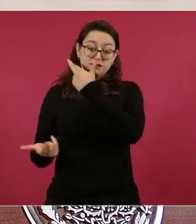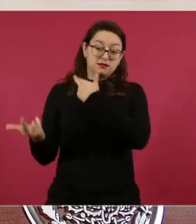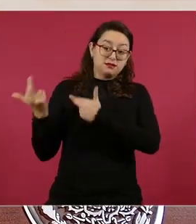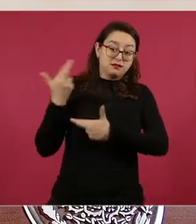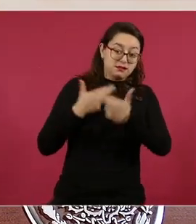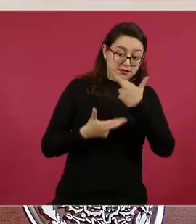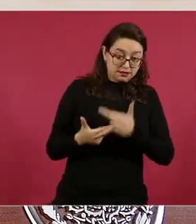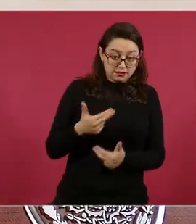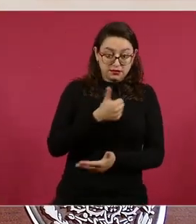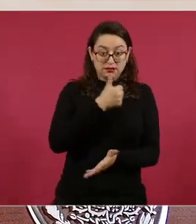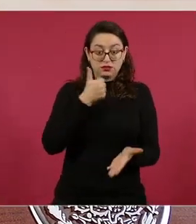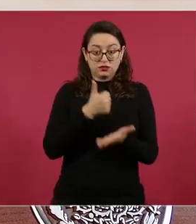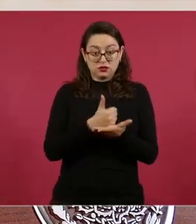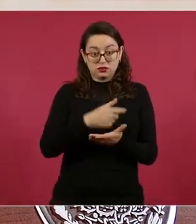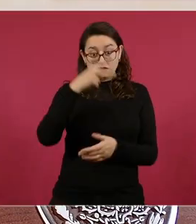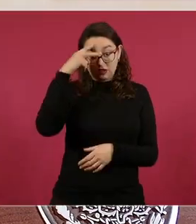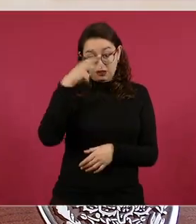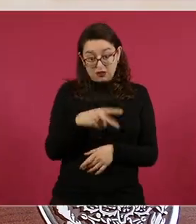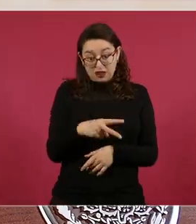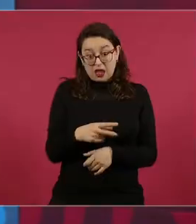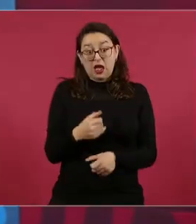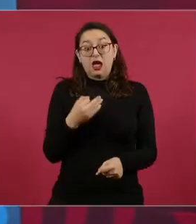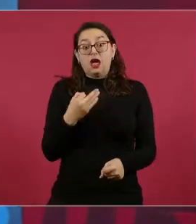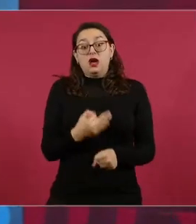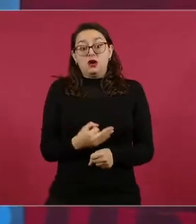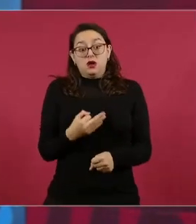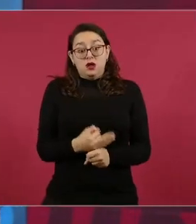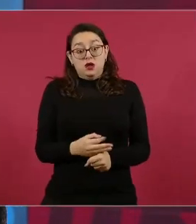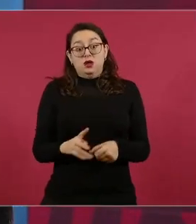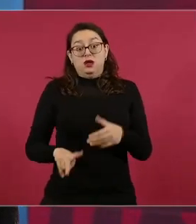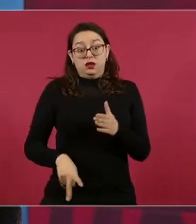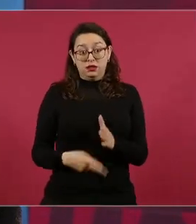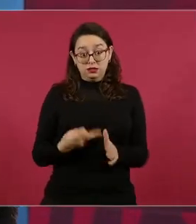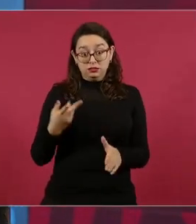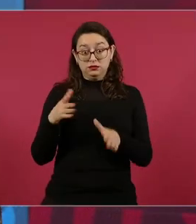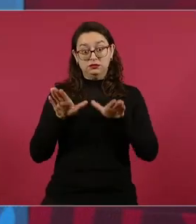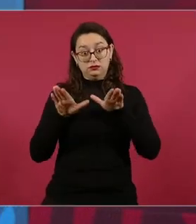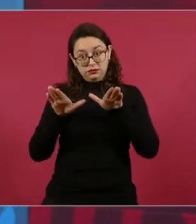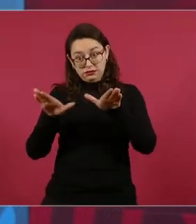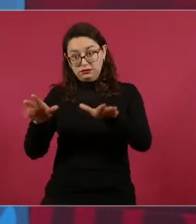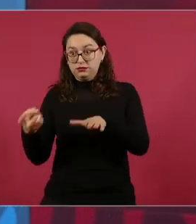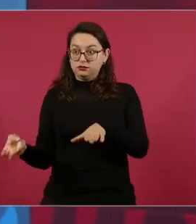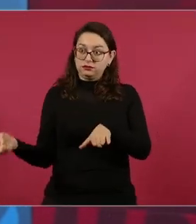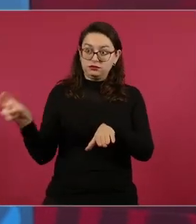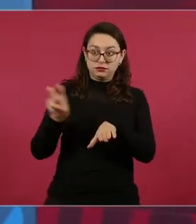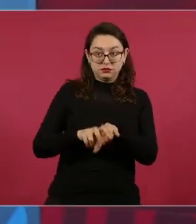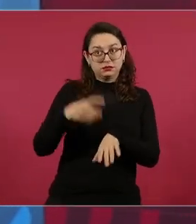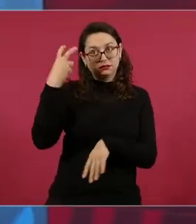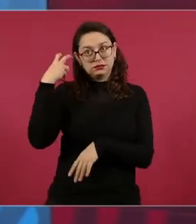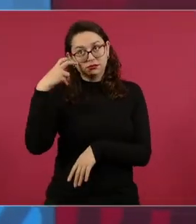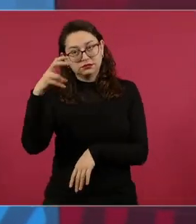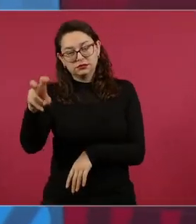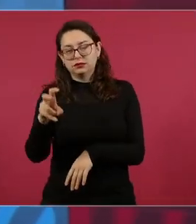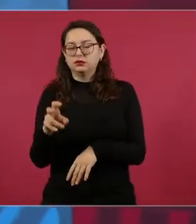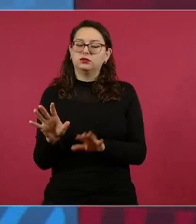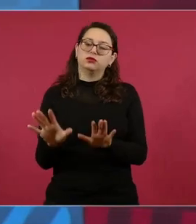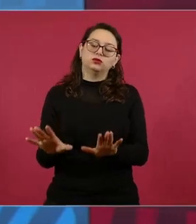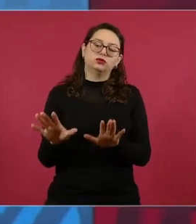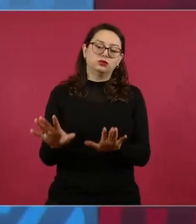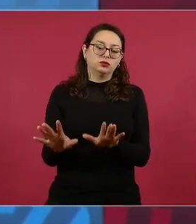Entonces, volvernos a subir ahora, pues. Y tengo también trabajo aquí,